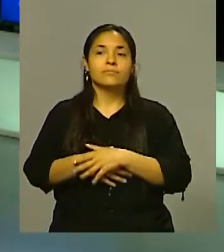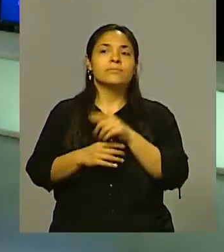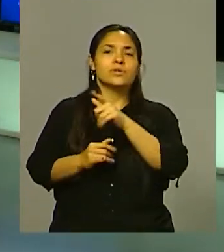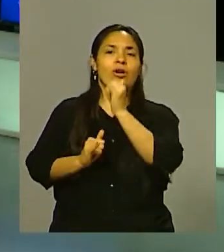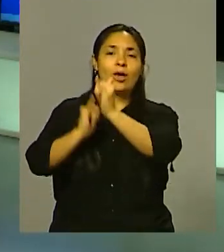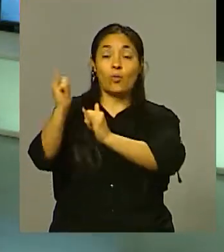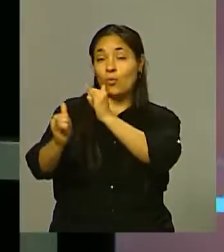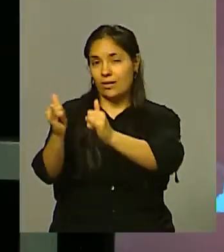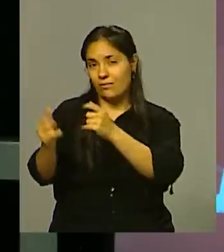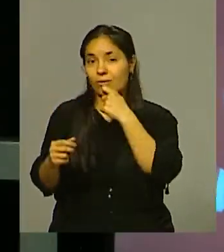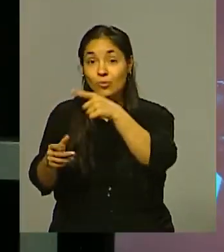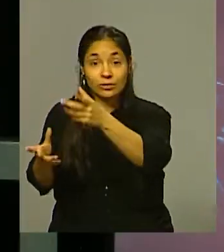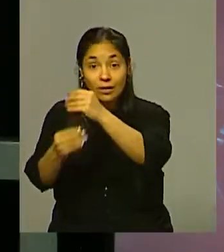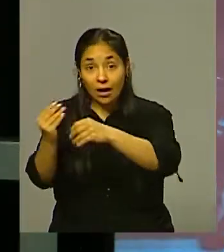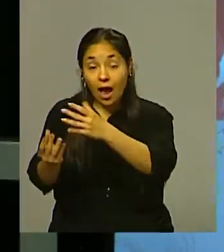si queréis colaborar,